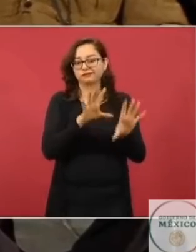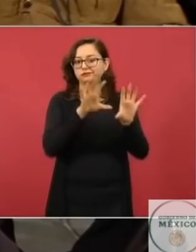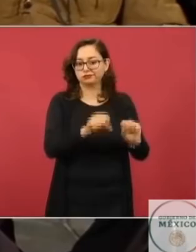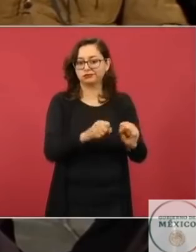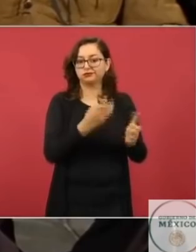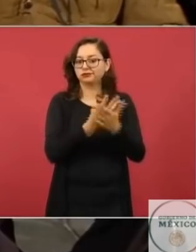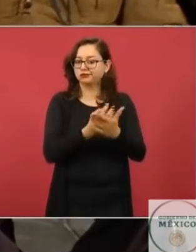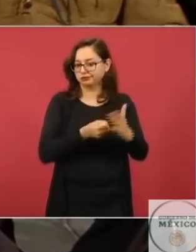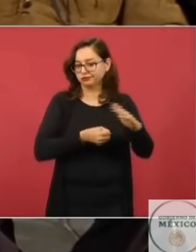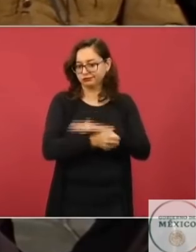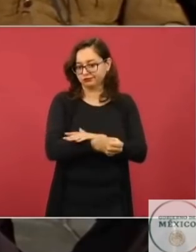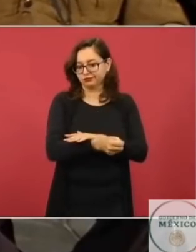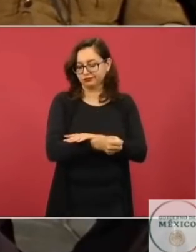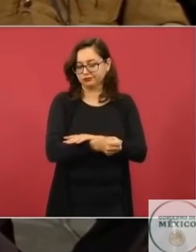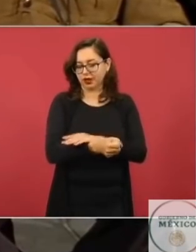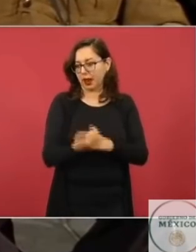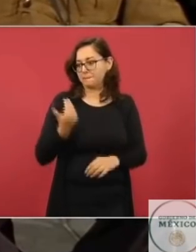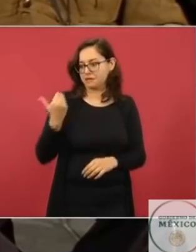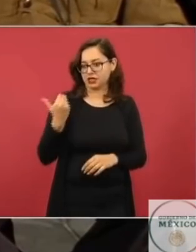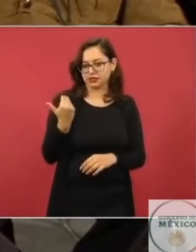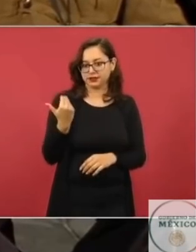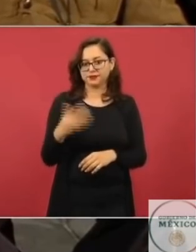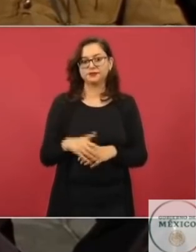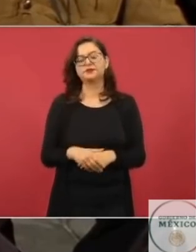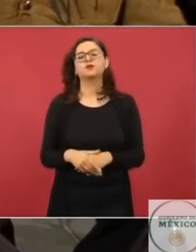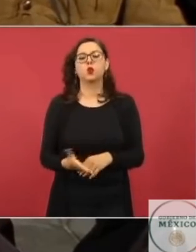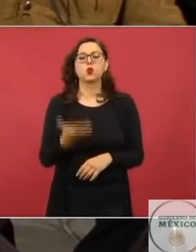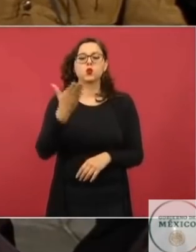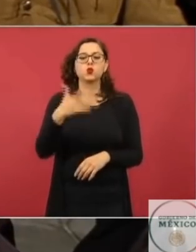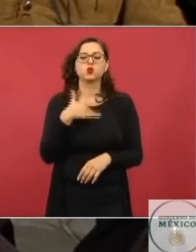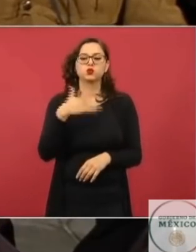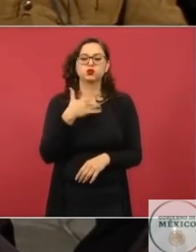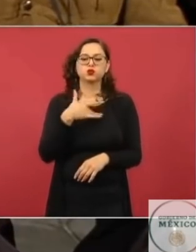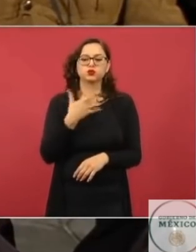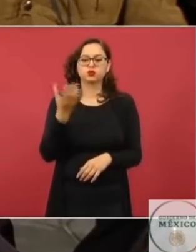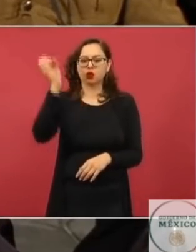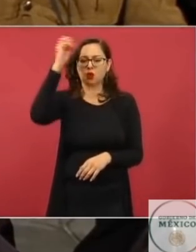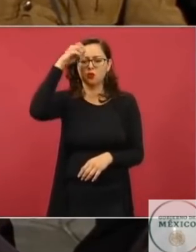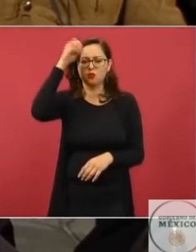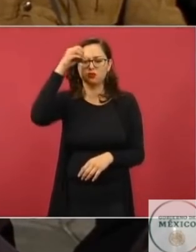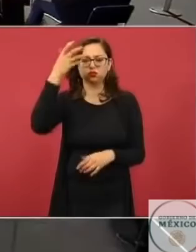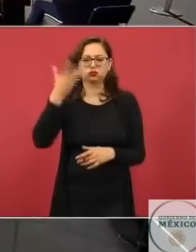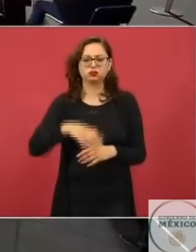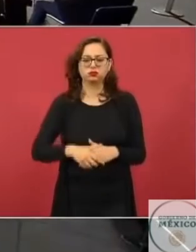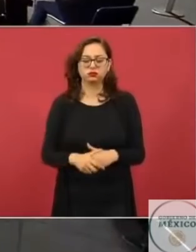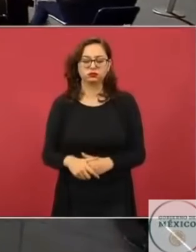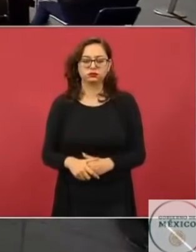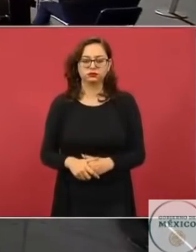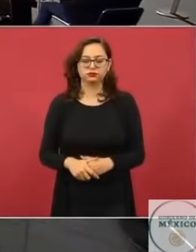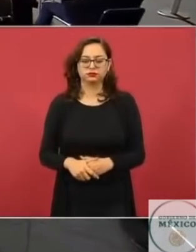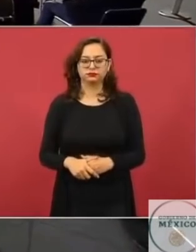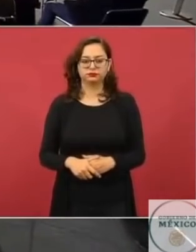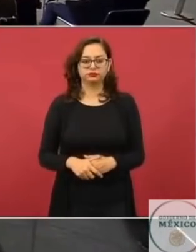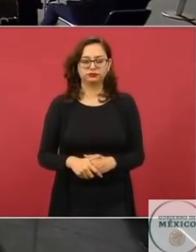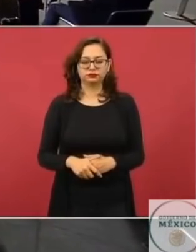este político. Y quisiera saber su postura, más allá pues del ámbito jurídico?